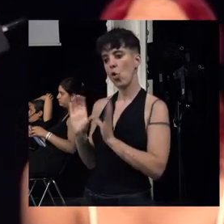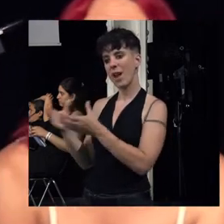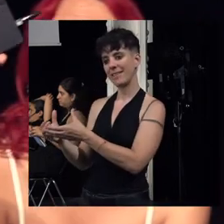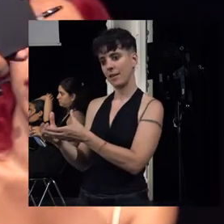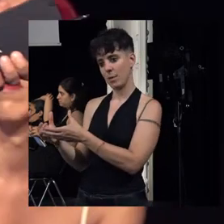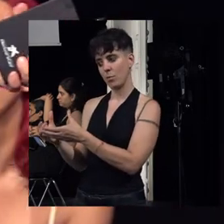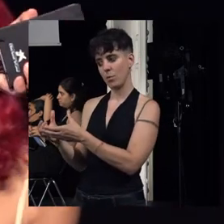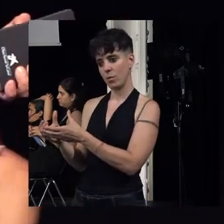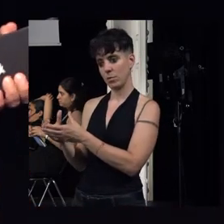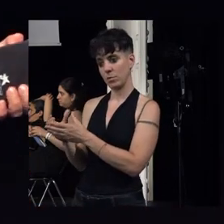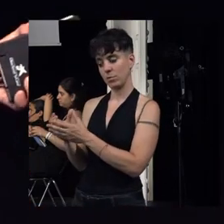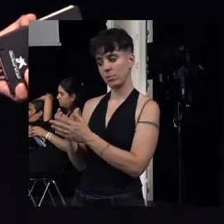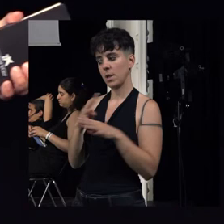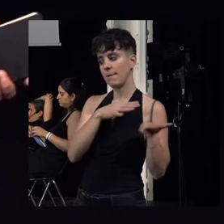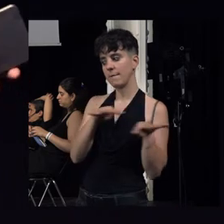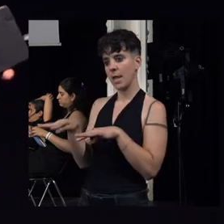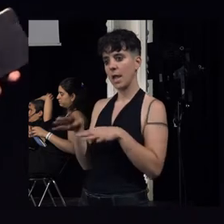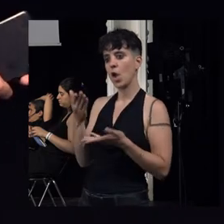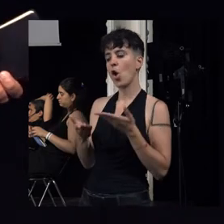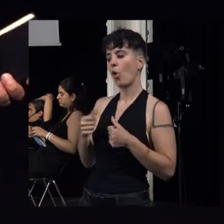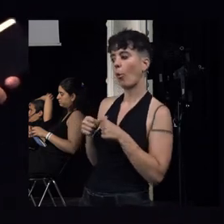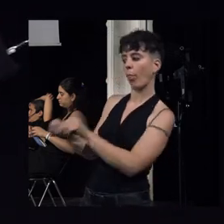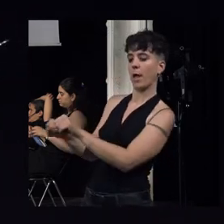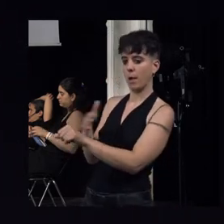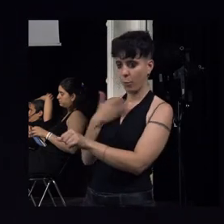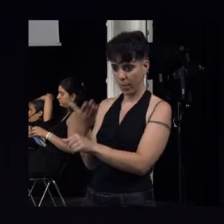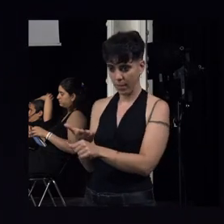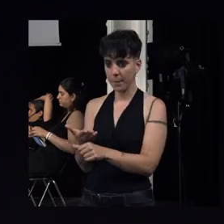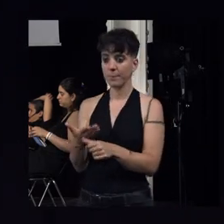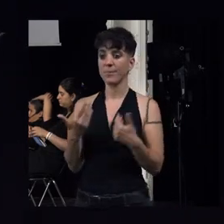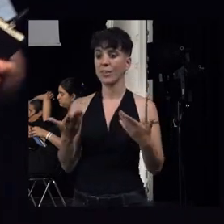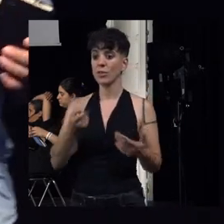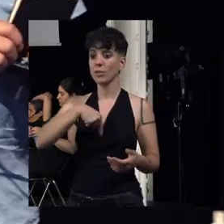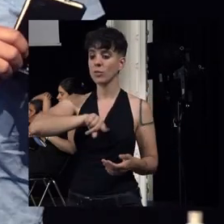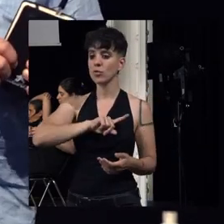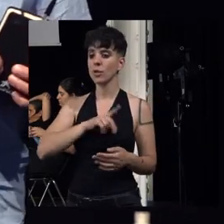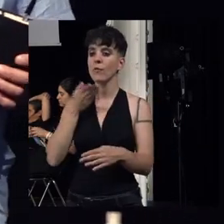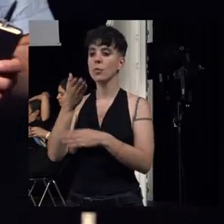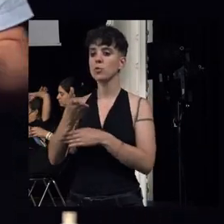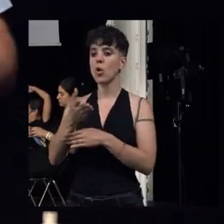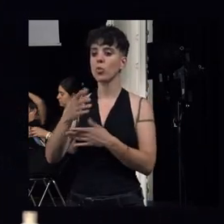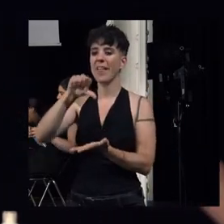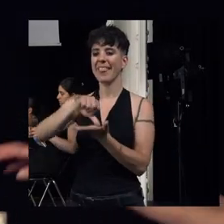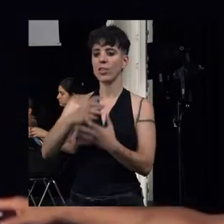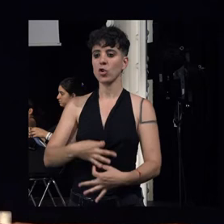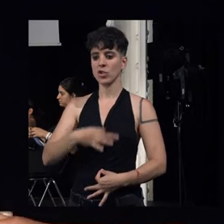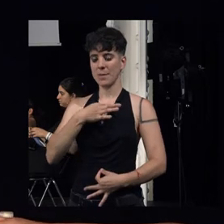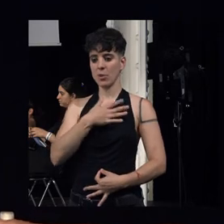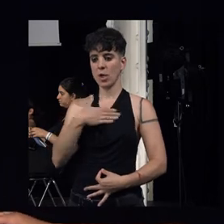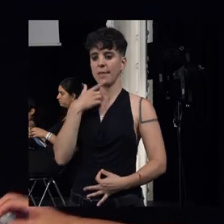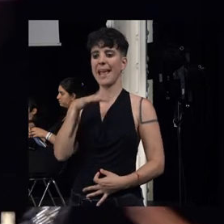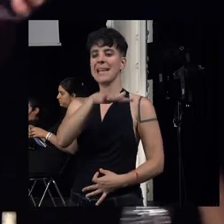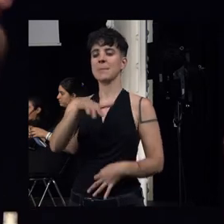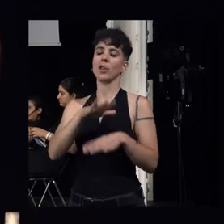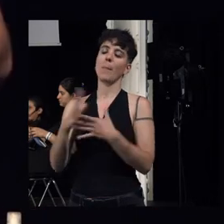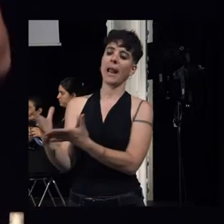ve y que te puede juzgar. Por lo tanto, nos fuimos a un centro cívico. Un espacio de todos